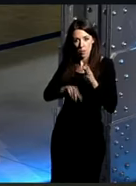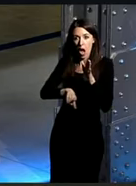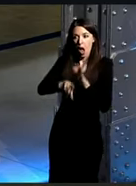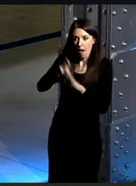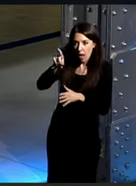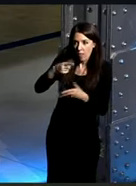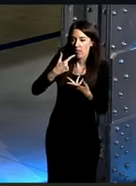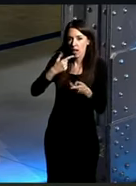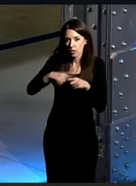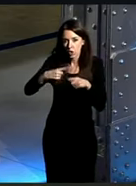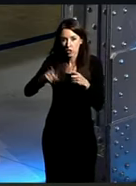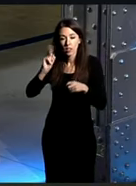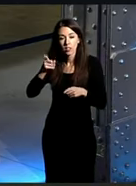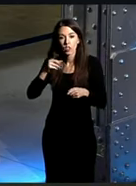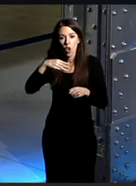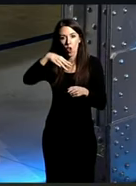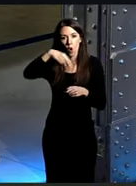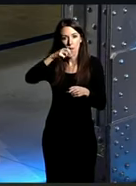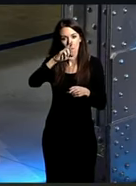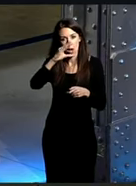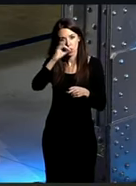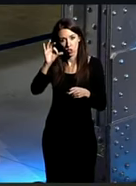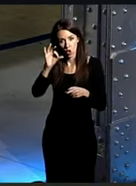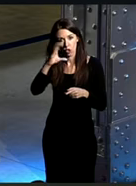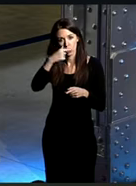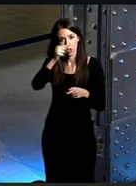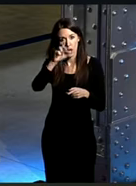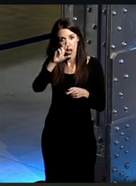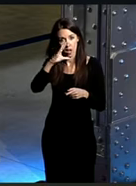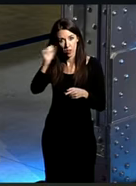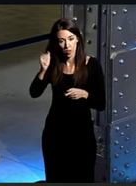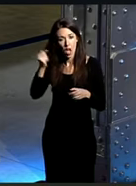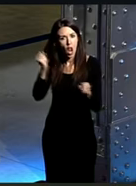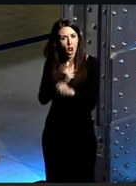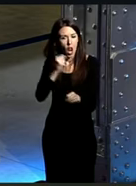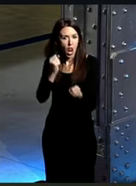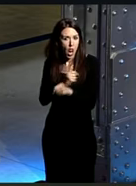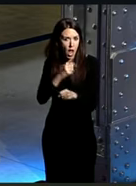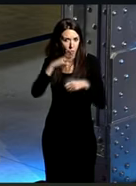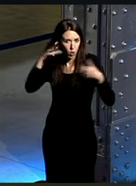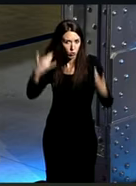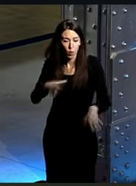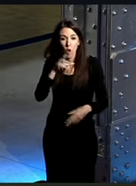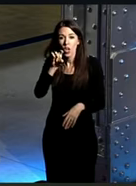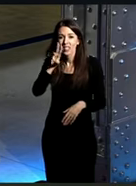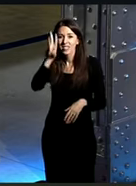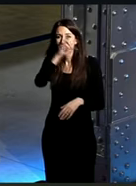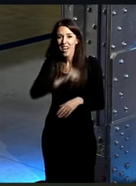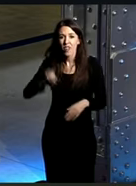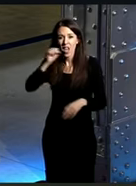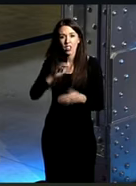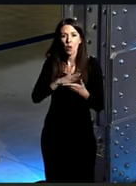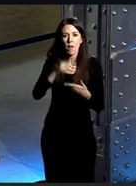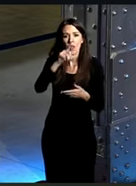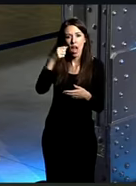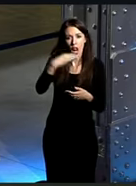avanzan. No solamente con Marcos García, que realmente ha tenido una labor ímproba, porque hace 13 años que está con el Media Lab